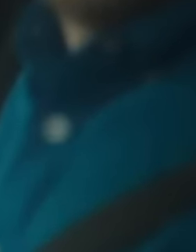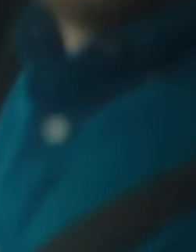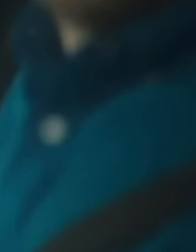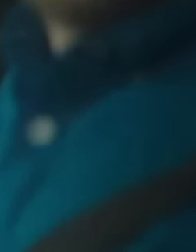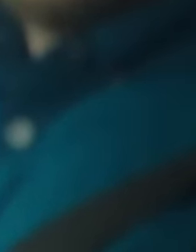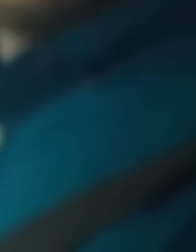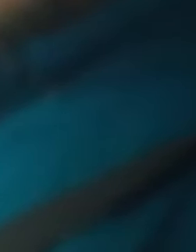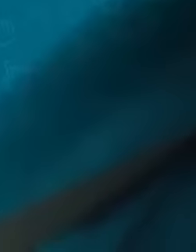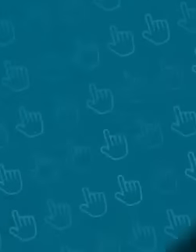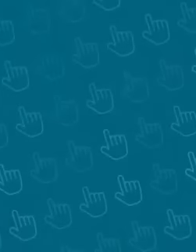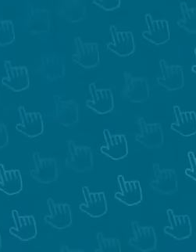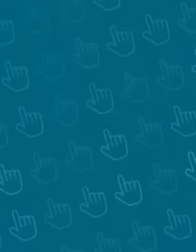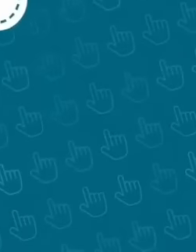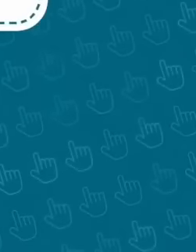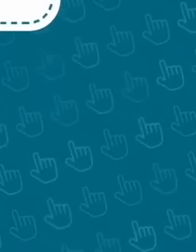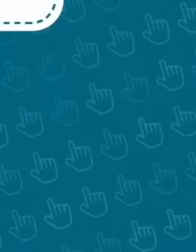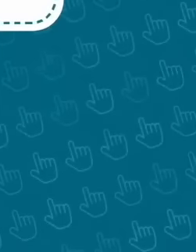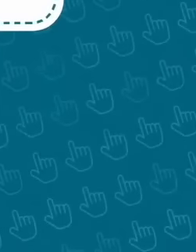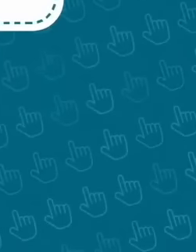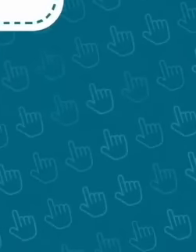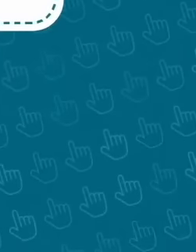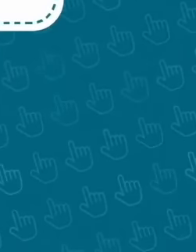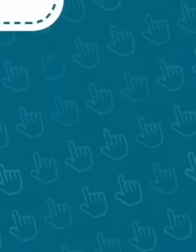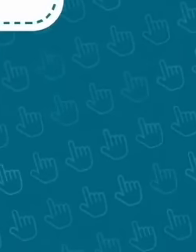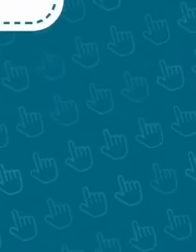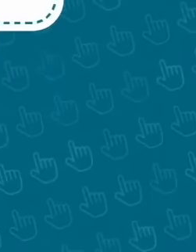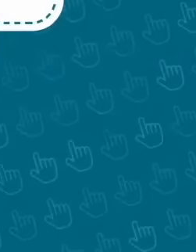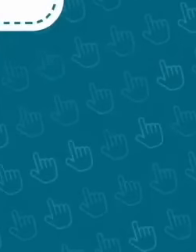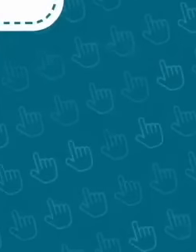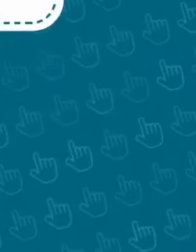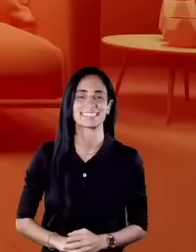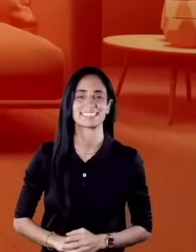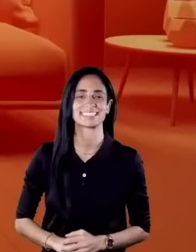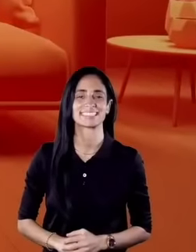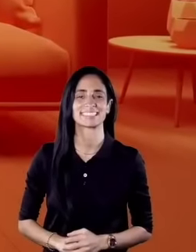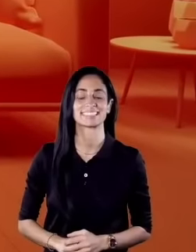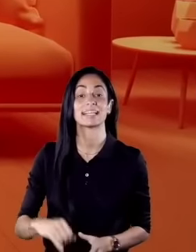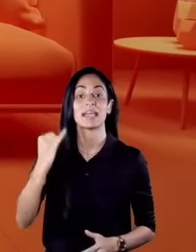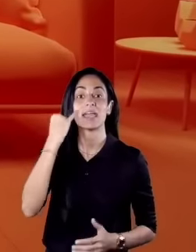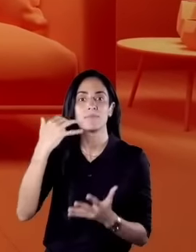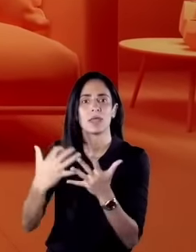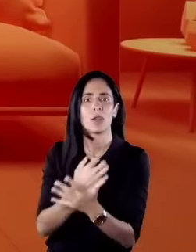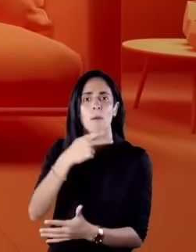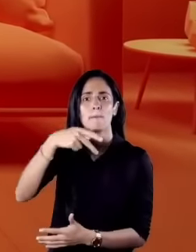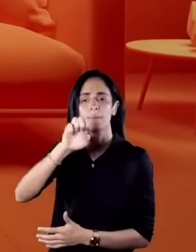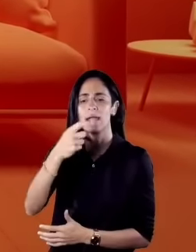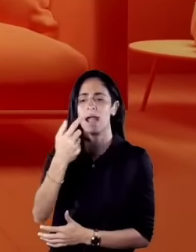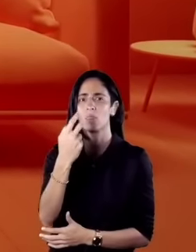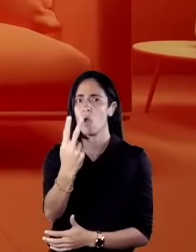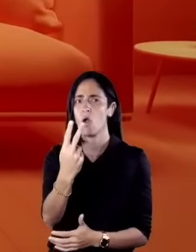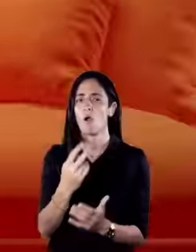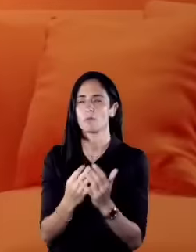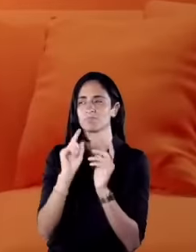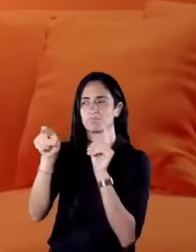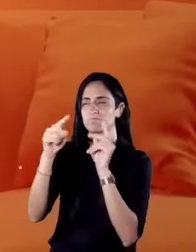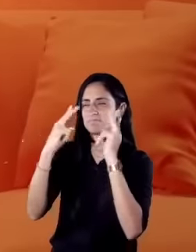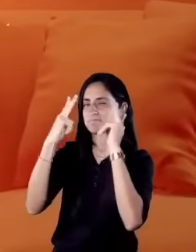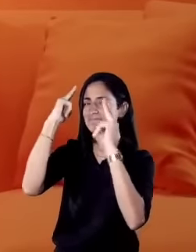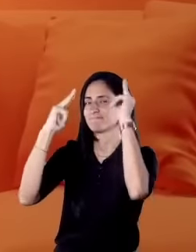¡Aseguros múltiples! Ponle tu marca en el formulario, acuérdate. Si yo me pego en el Pega 2, me voy para el